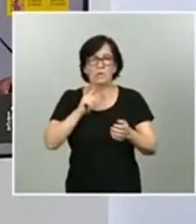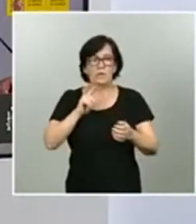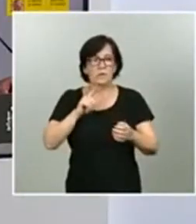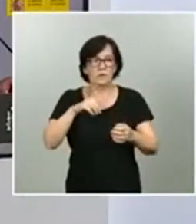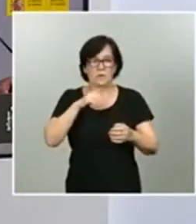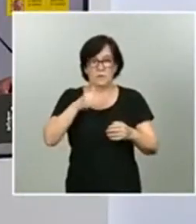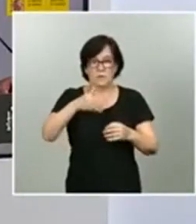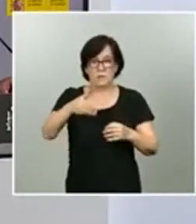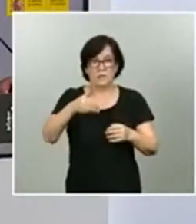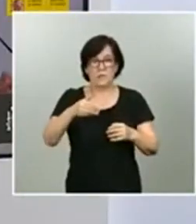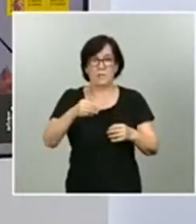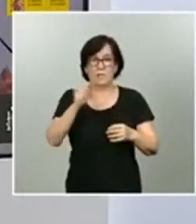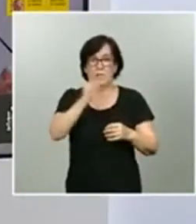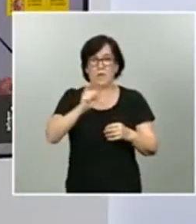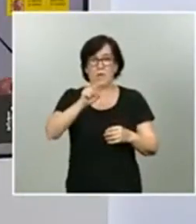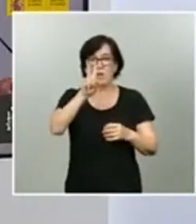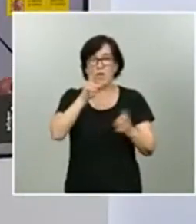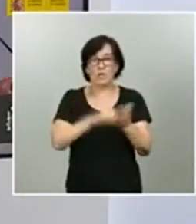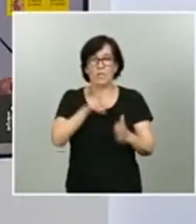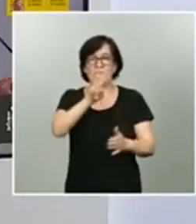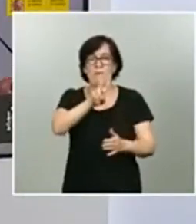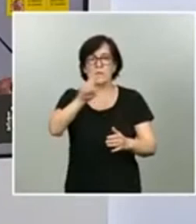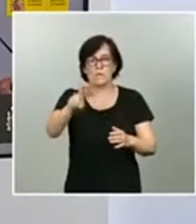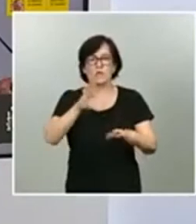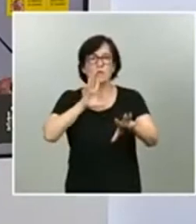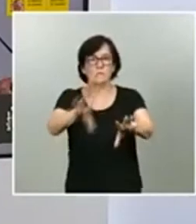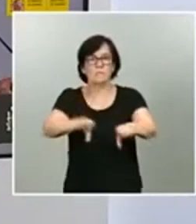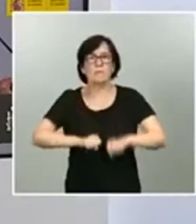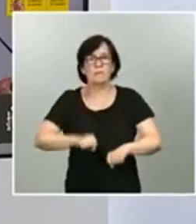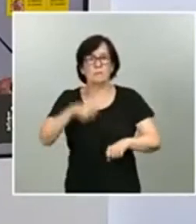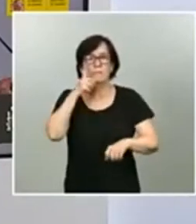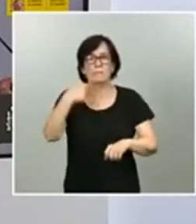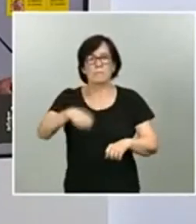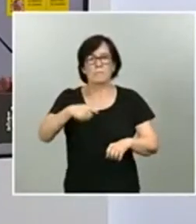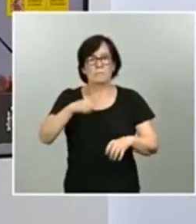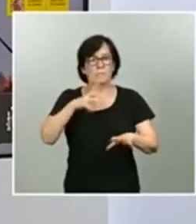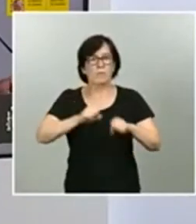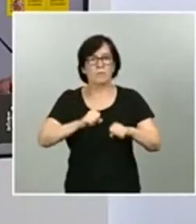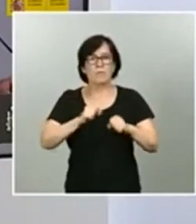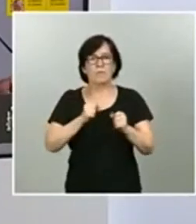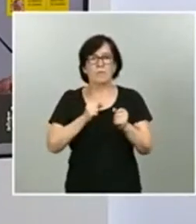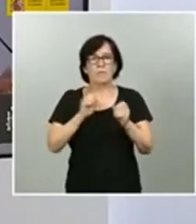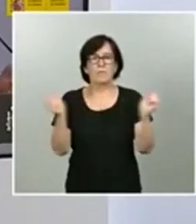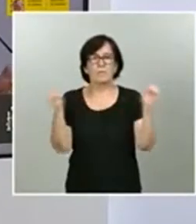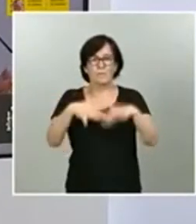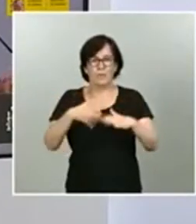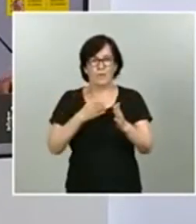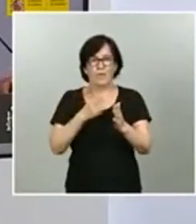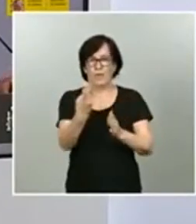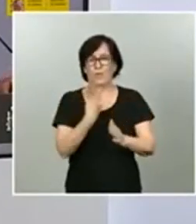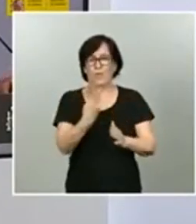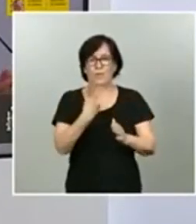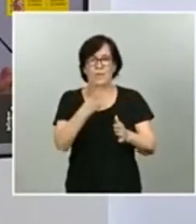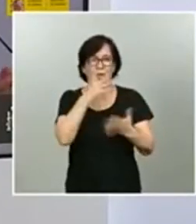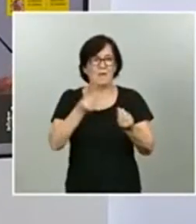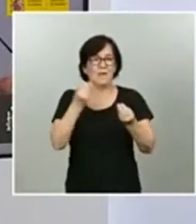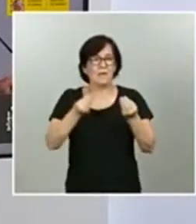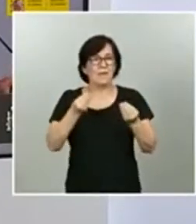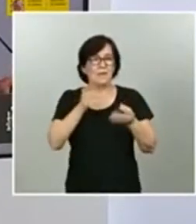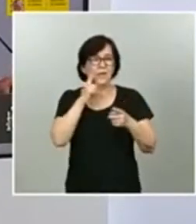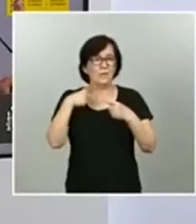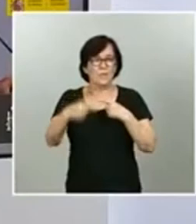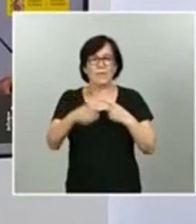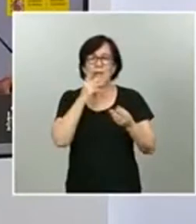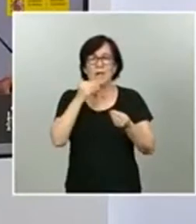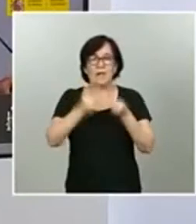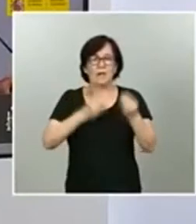año 2021, va a presidir un importante foro multilateral como es el G20. Y, en consecuencia, el Gobierno de España le da